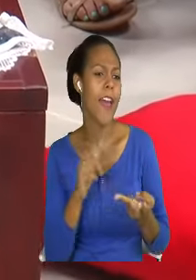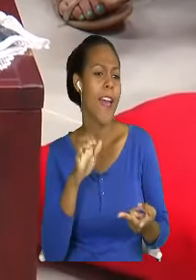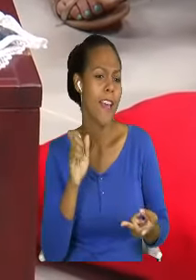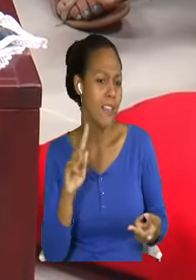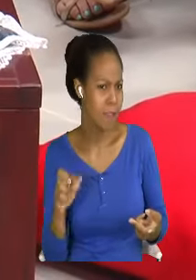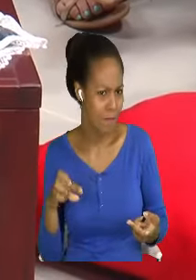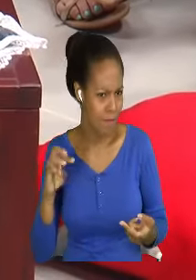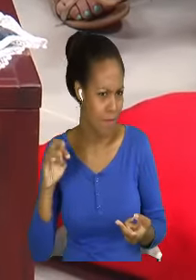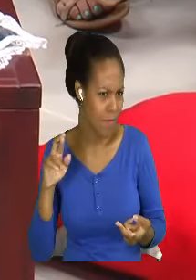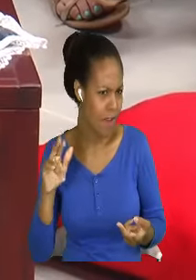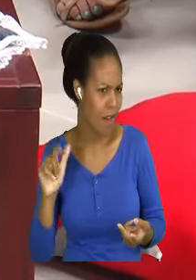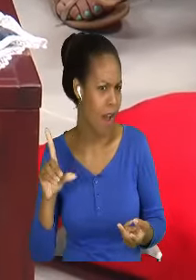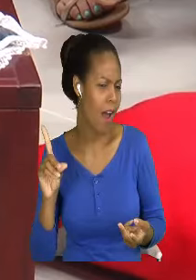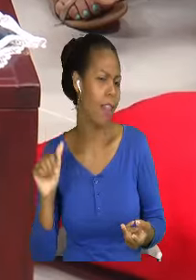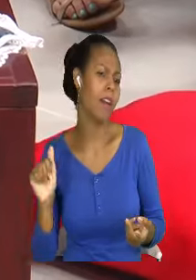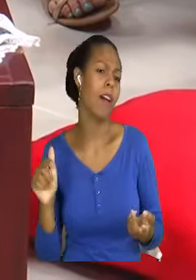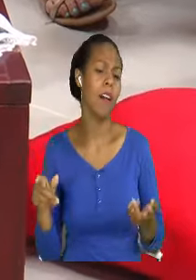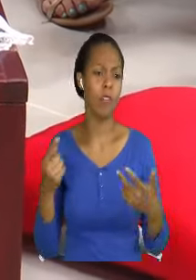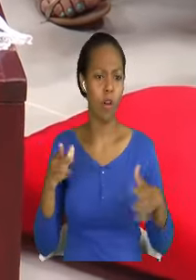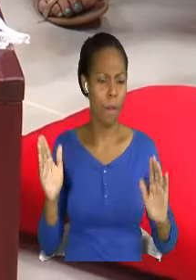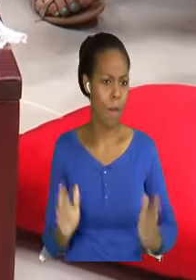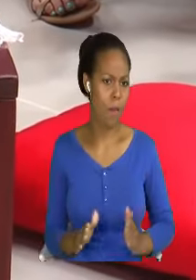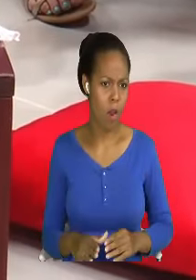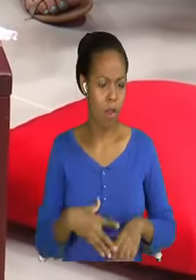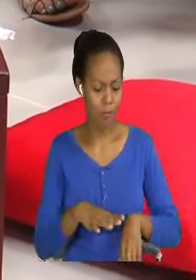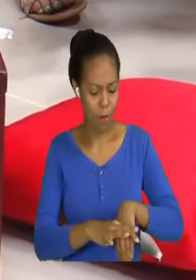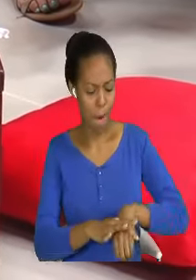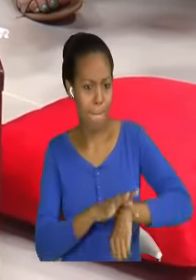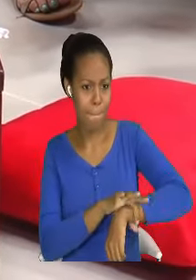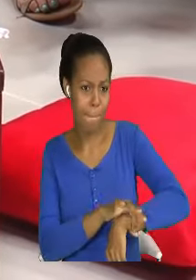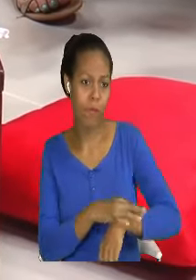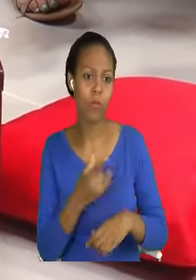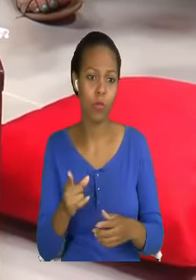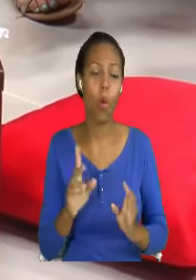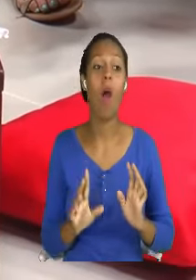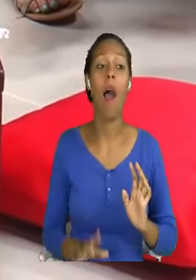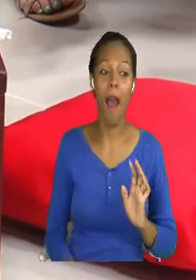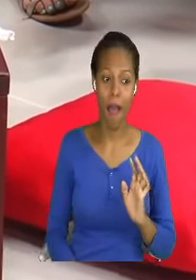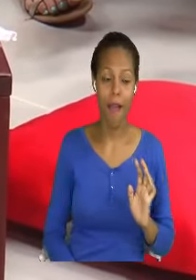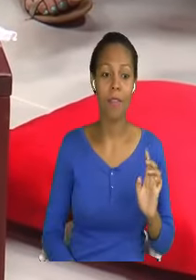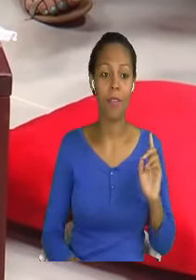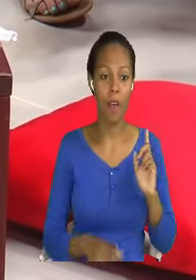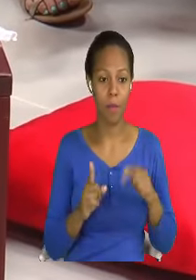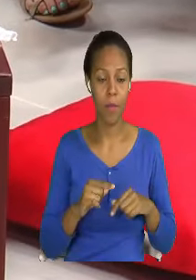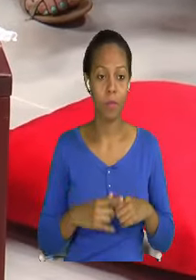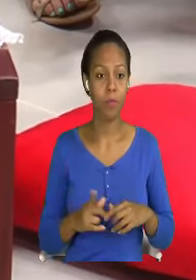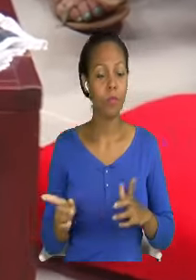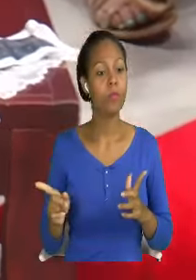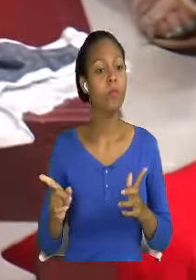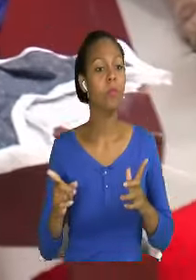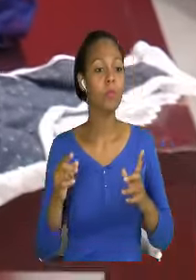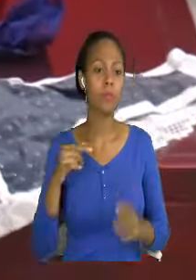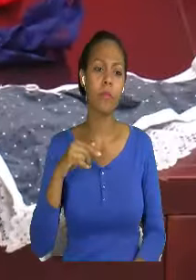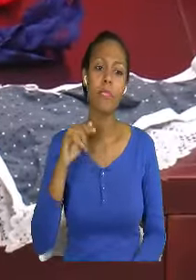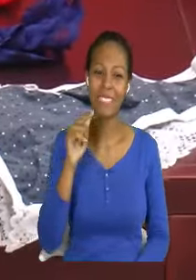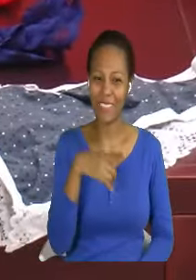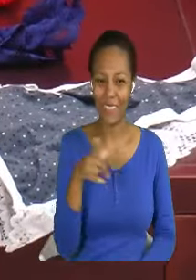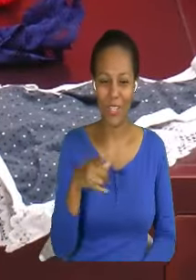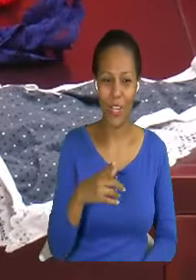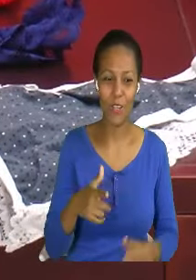los pantalones talla alto vuelven a estar full este 2017, al igual que los crop top para todo tipo de mujer, no